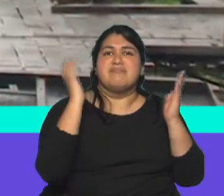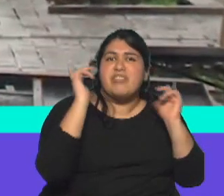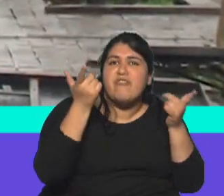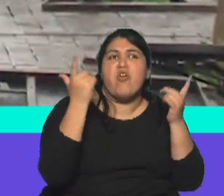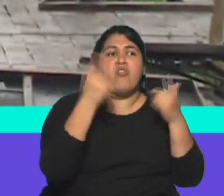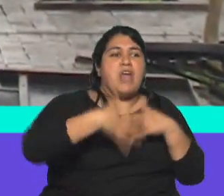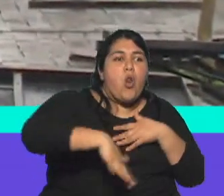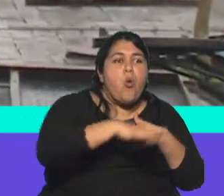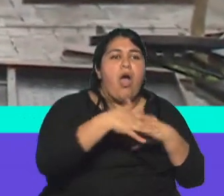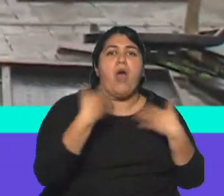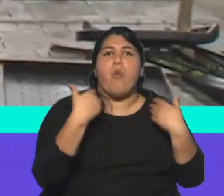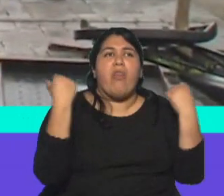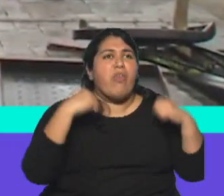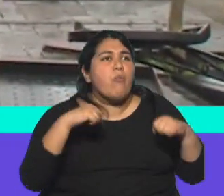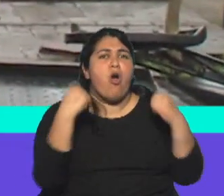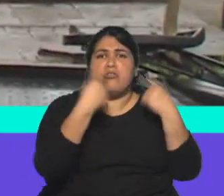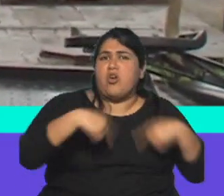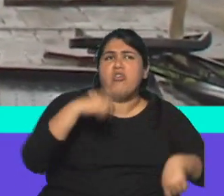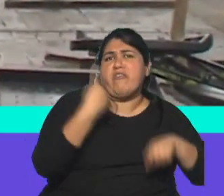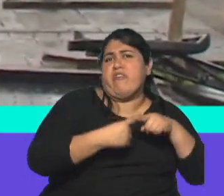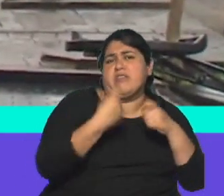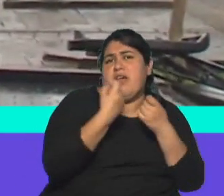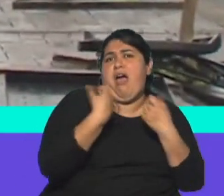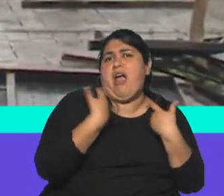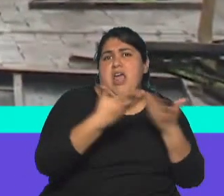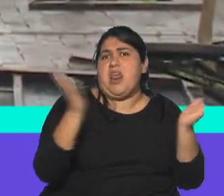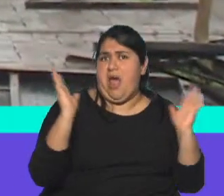un lugar donde realizar eventos multitudinarios que hoy son pocos, ¿no?